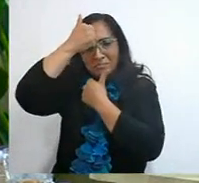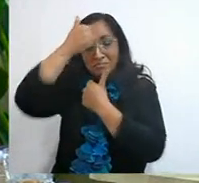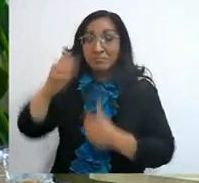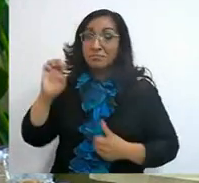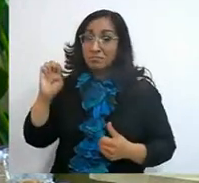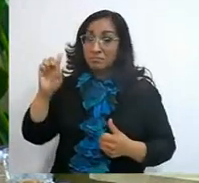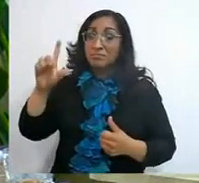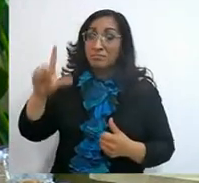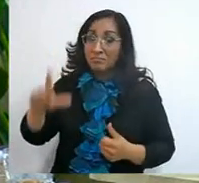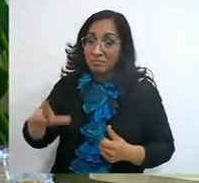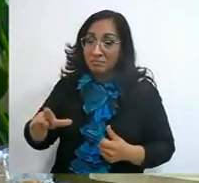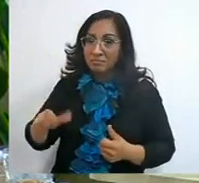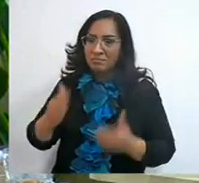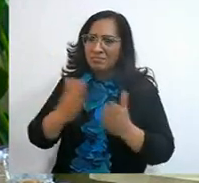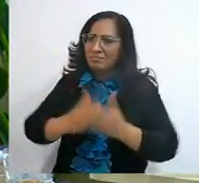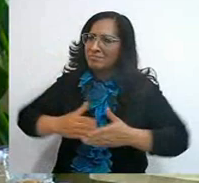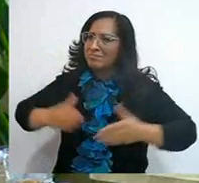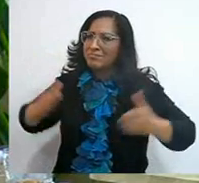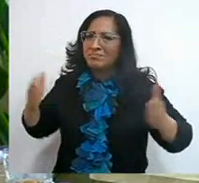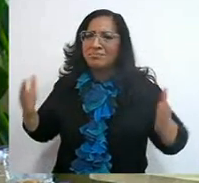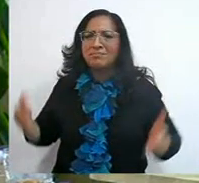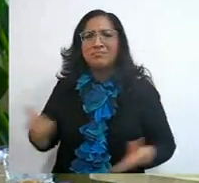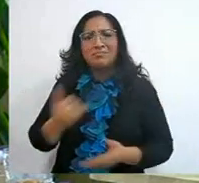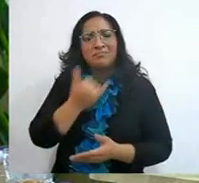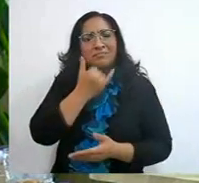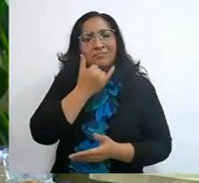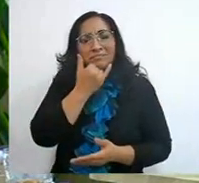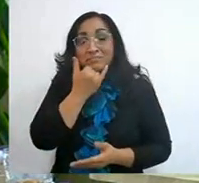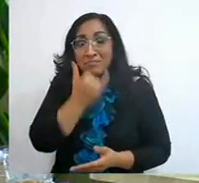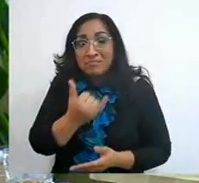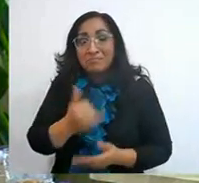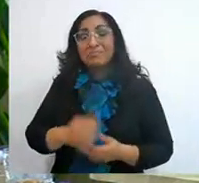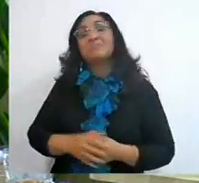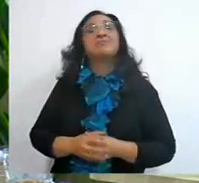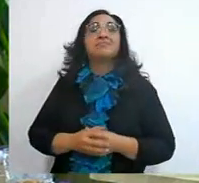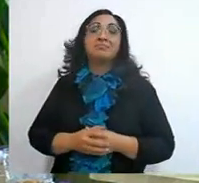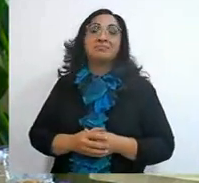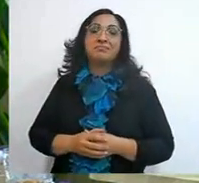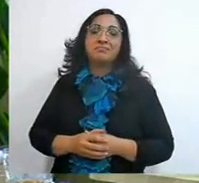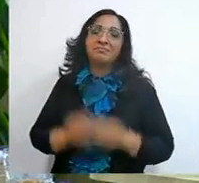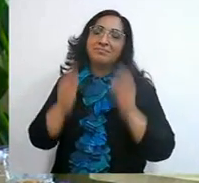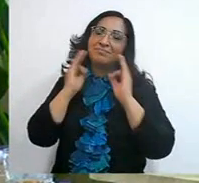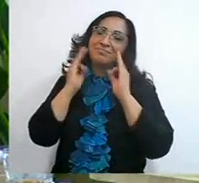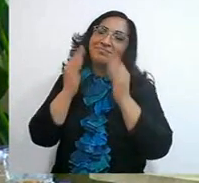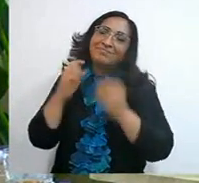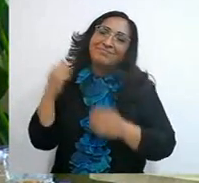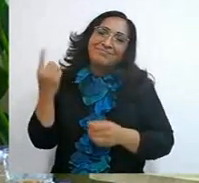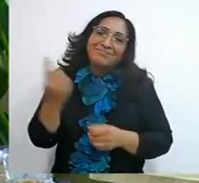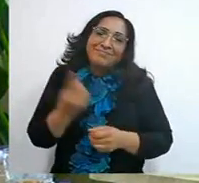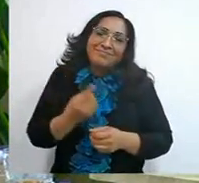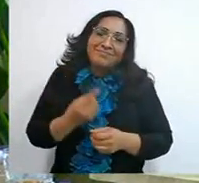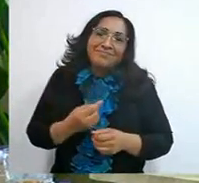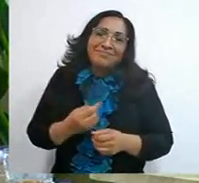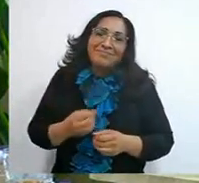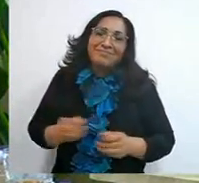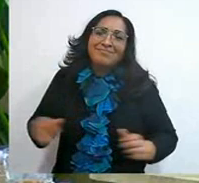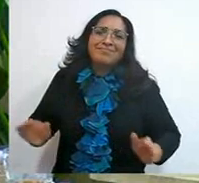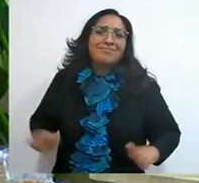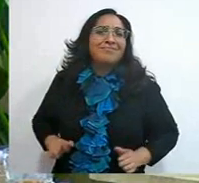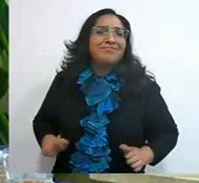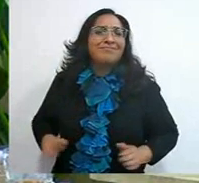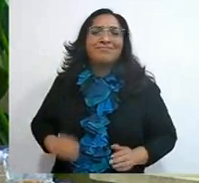Y Él es amplio en perdonar. Esa es la forma de ser, el